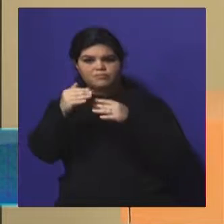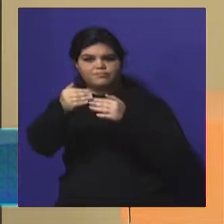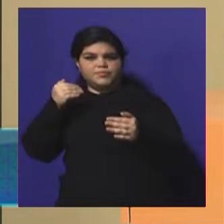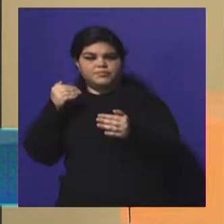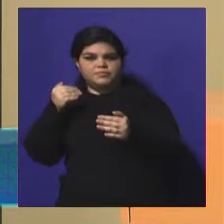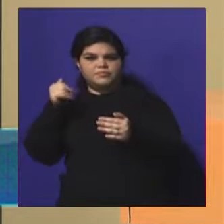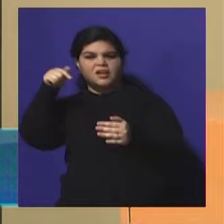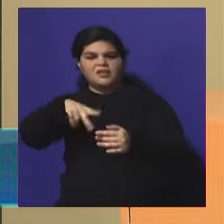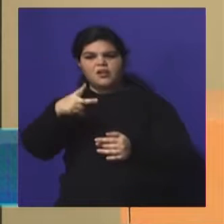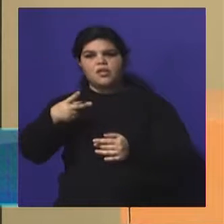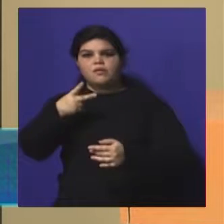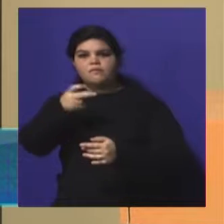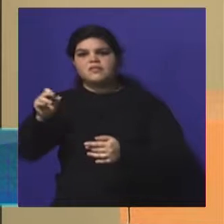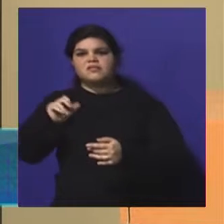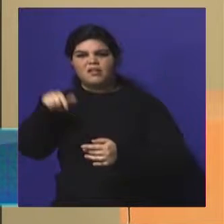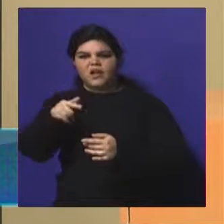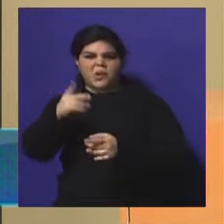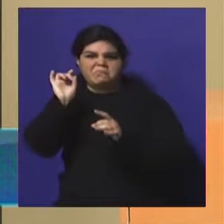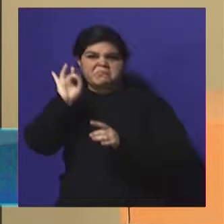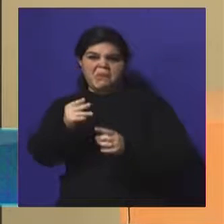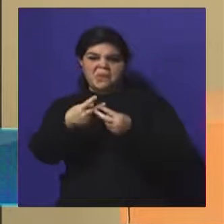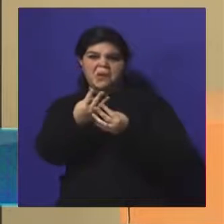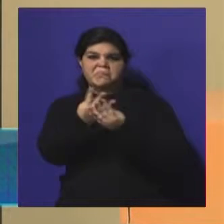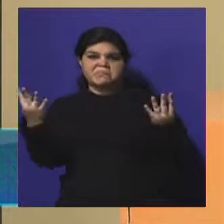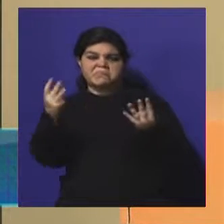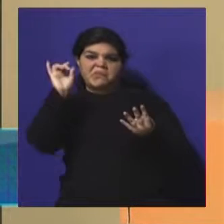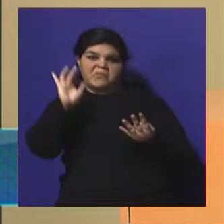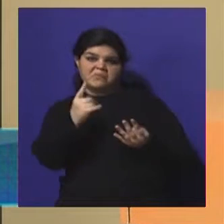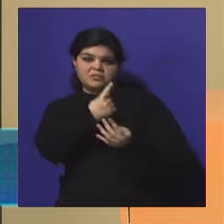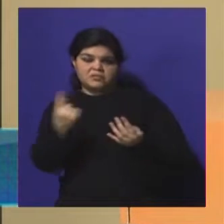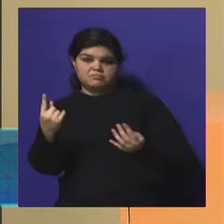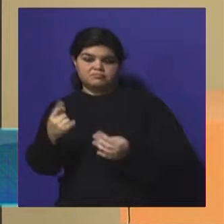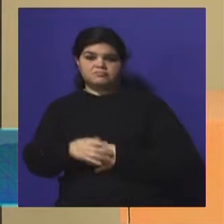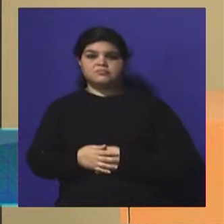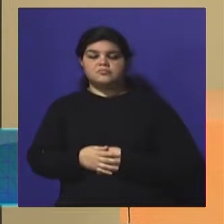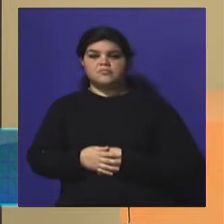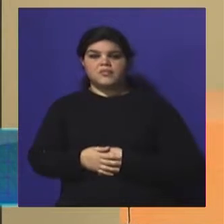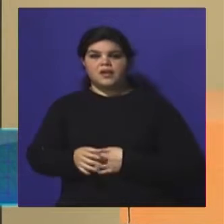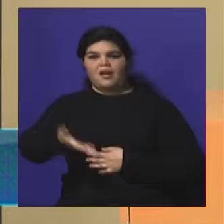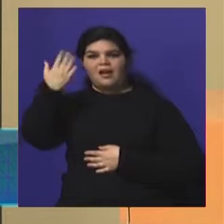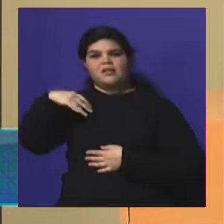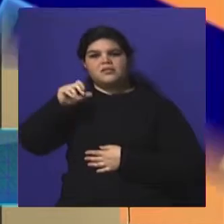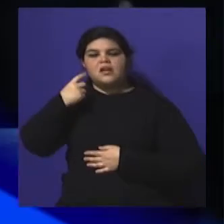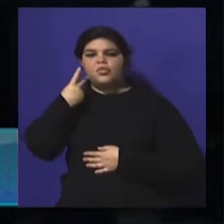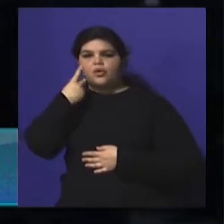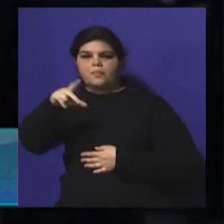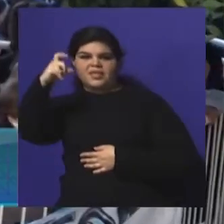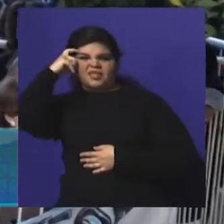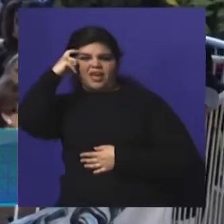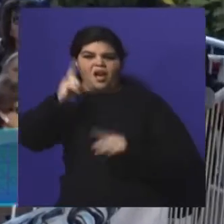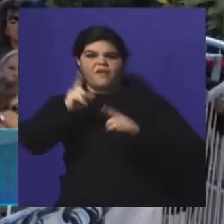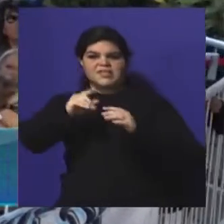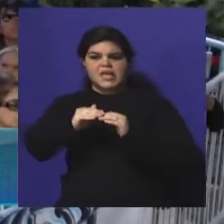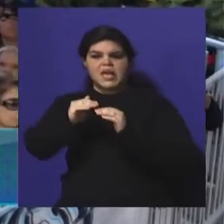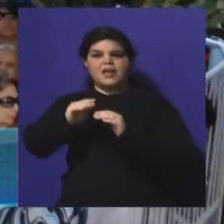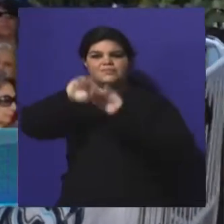era una sola valla. De cualquier manera, los escenarios en aquel momento, en el 2010, eran totalmente altos, entonces la